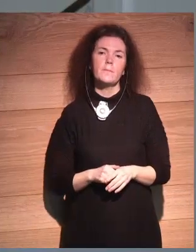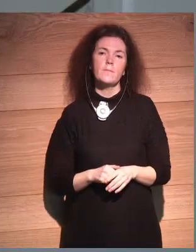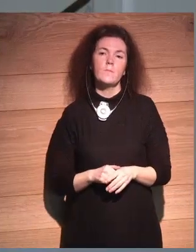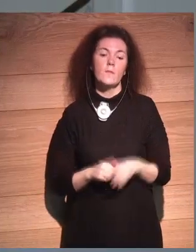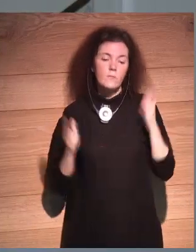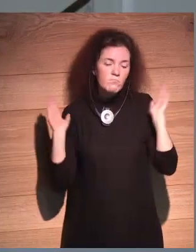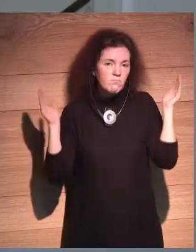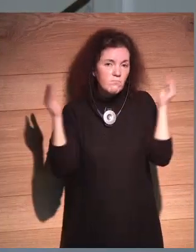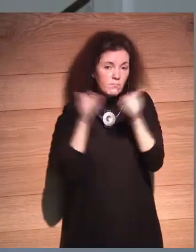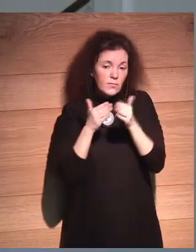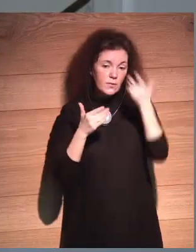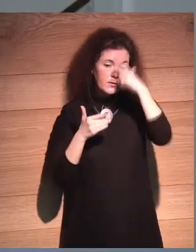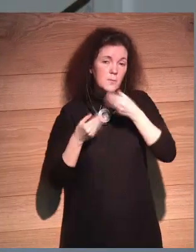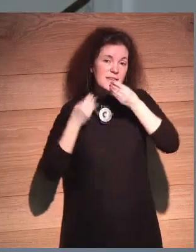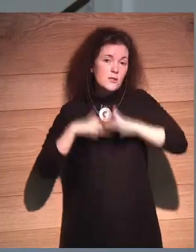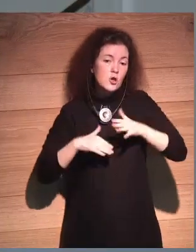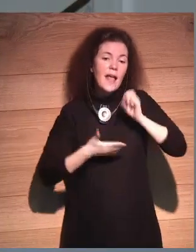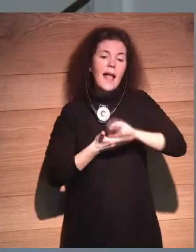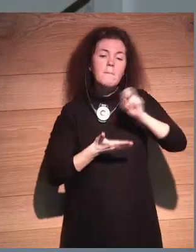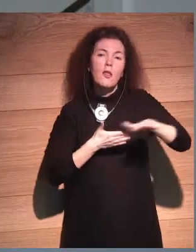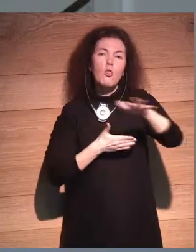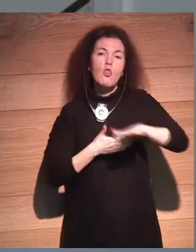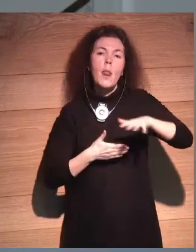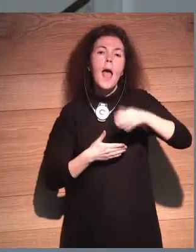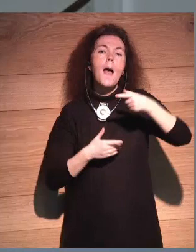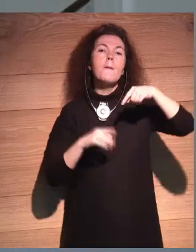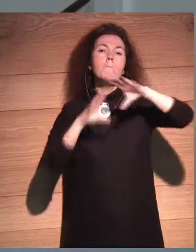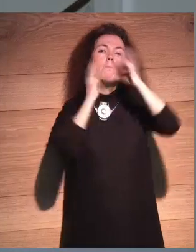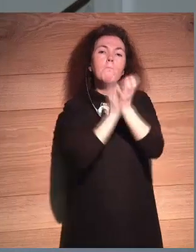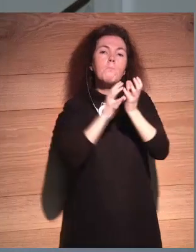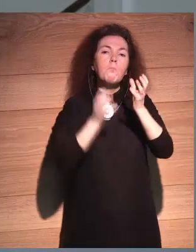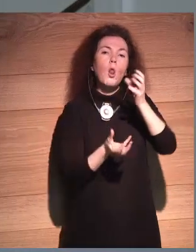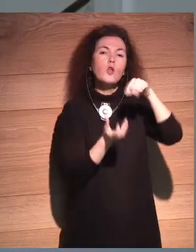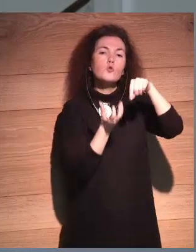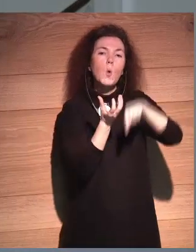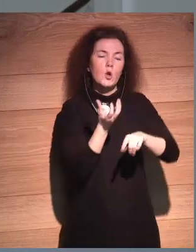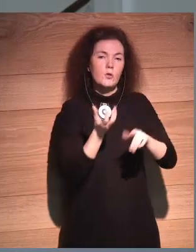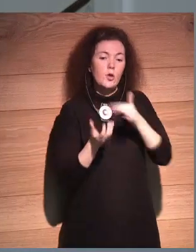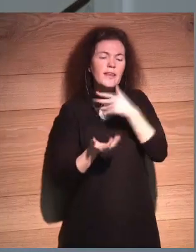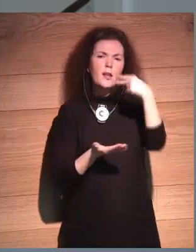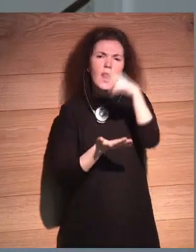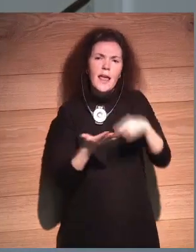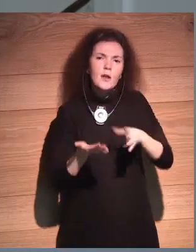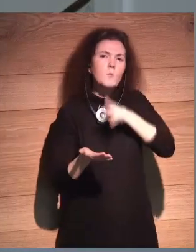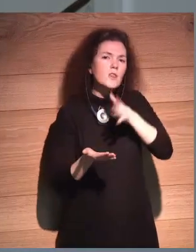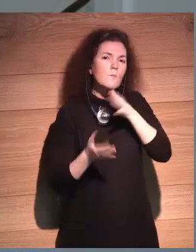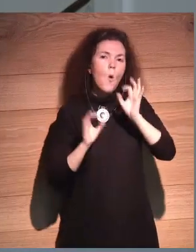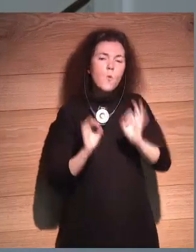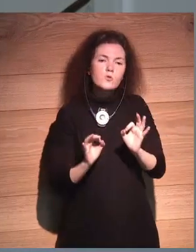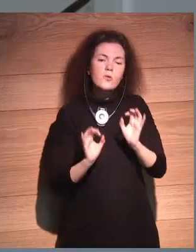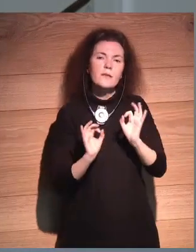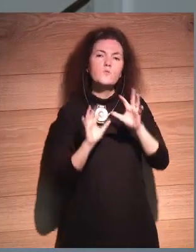que se centra en mi historia caminando por el Polo Sur, y quiero leerlo porque es justo el